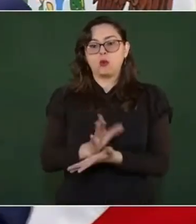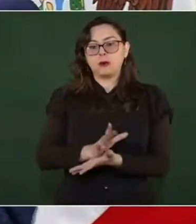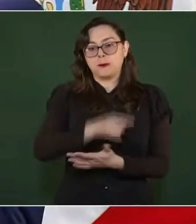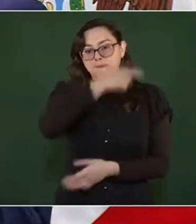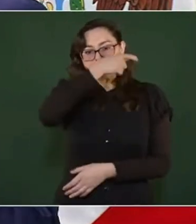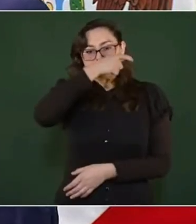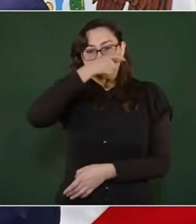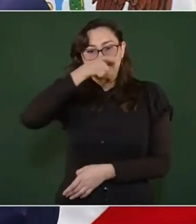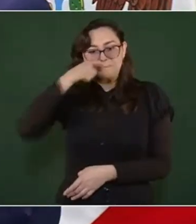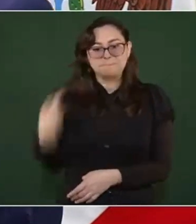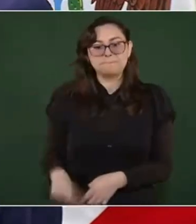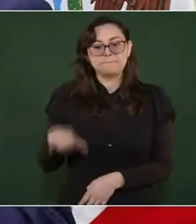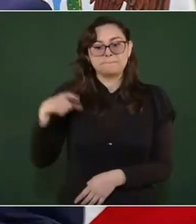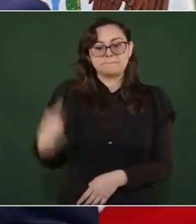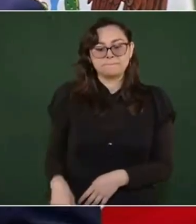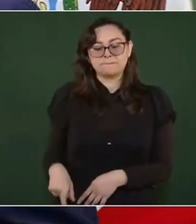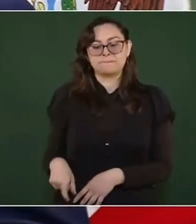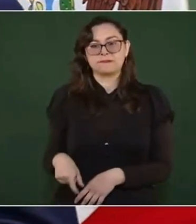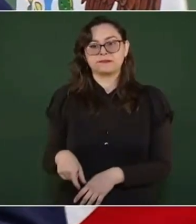Bueno,